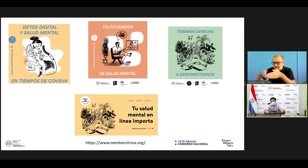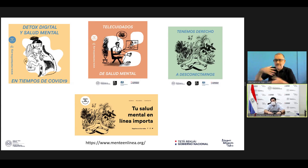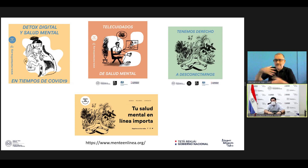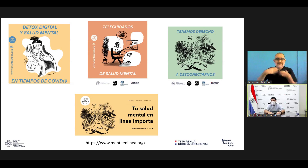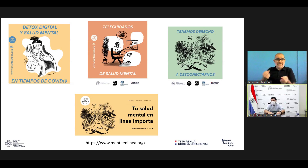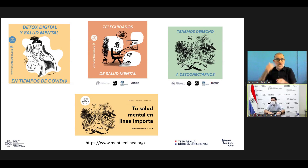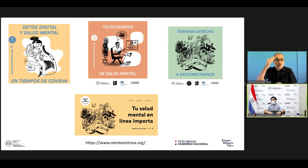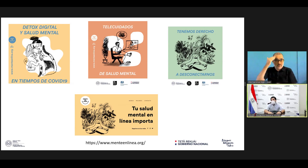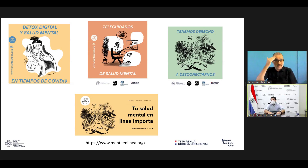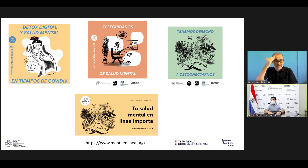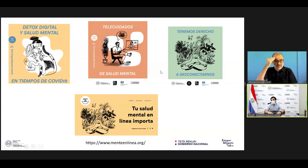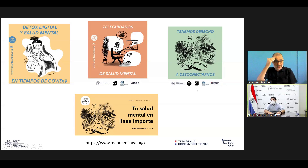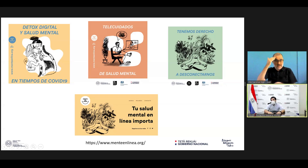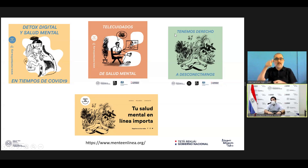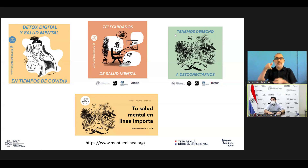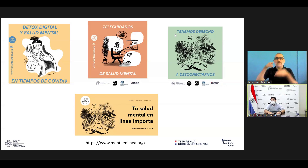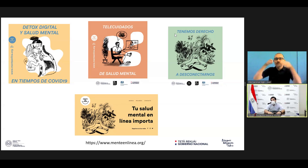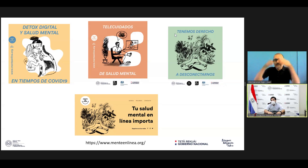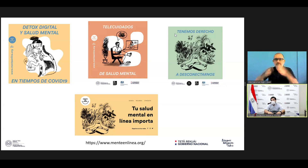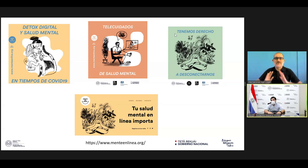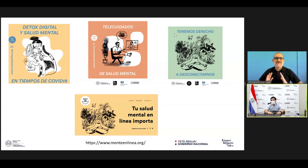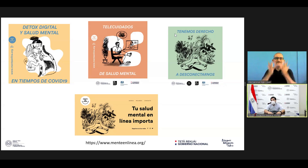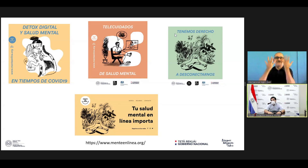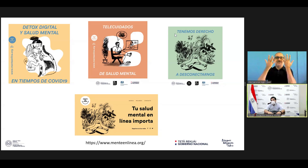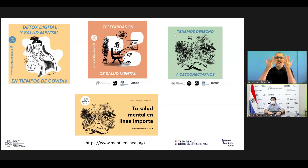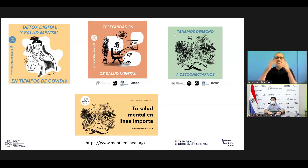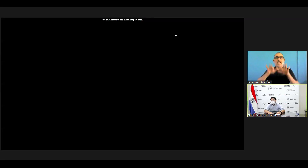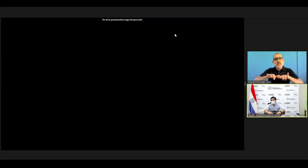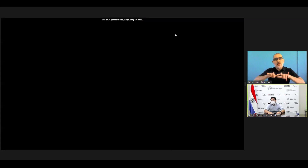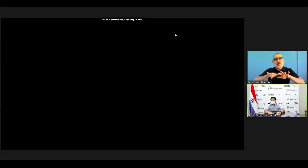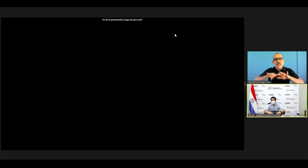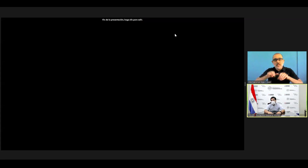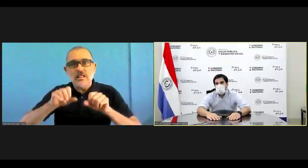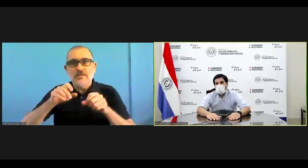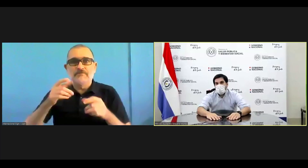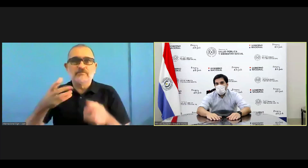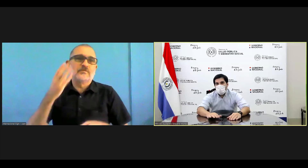frutos. Creo que es la última.